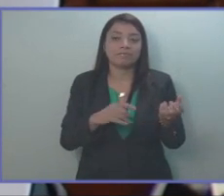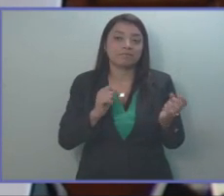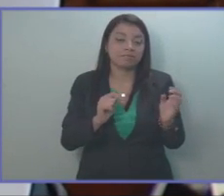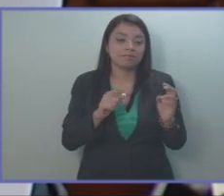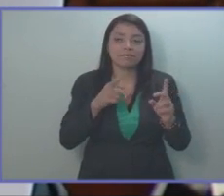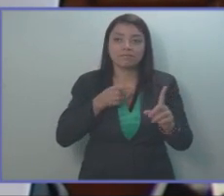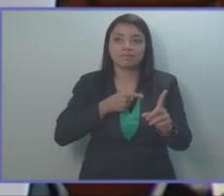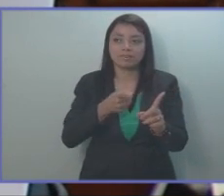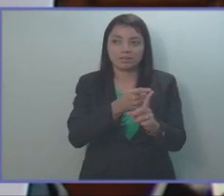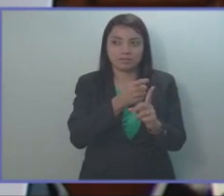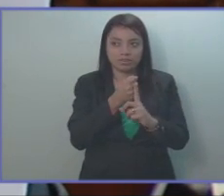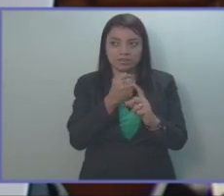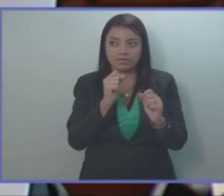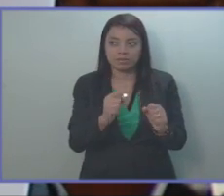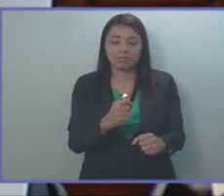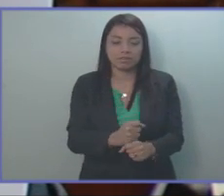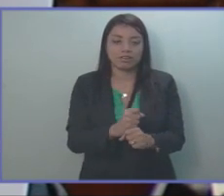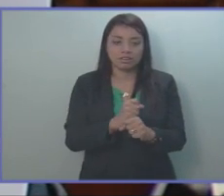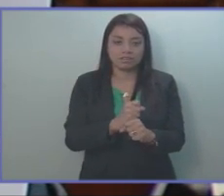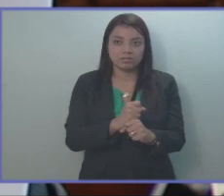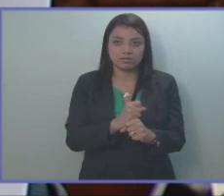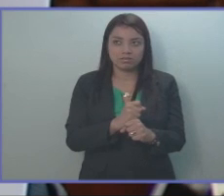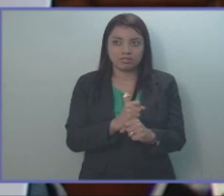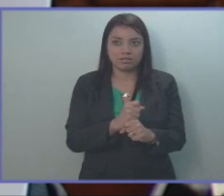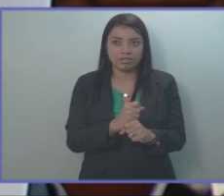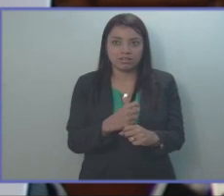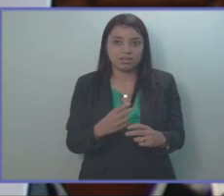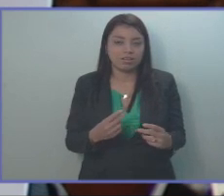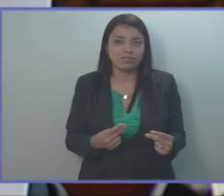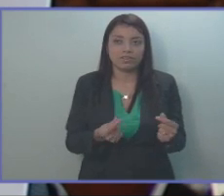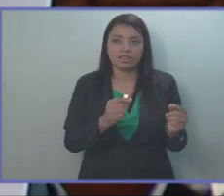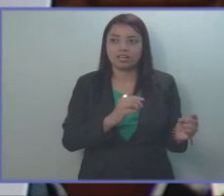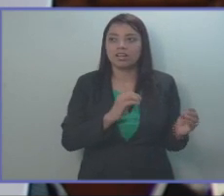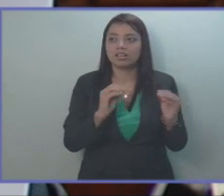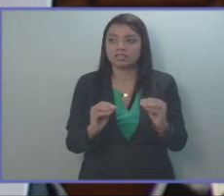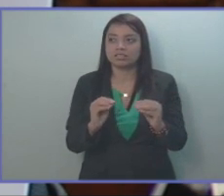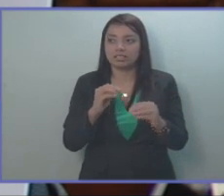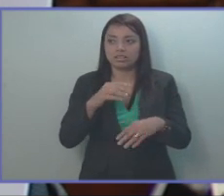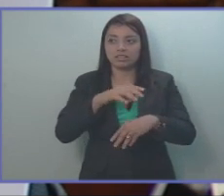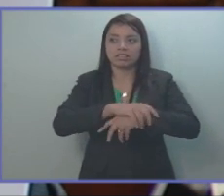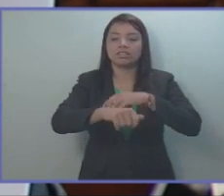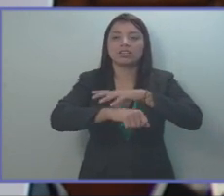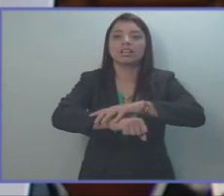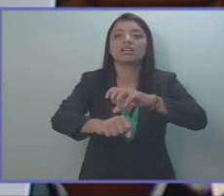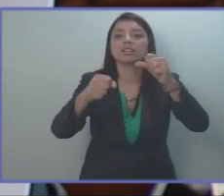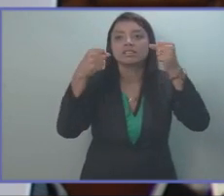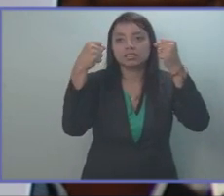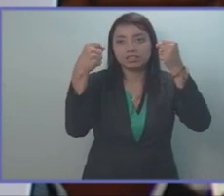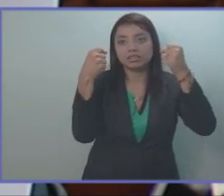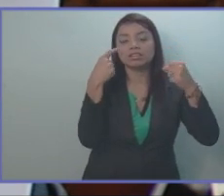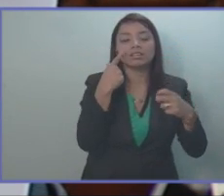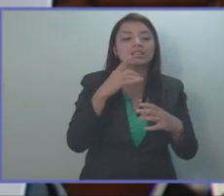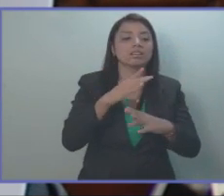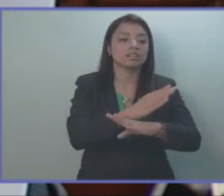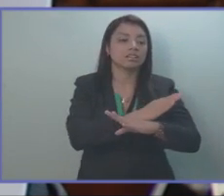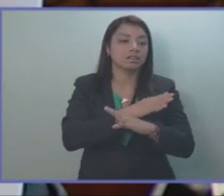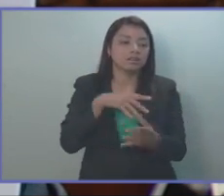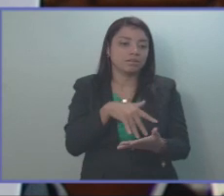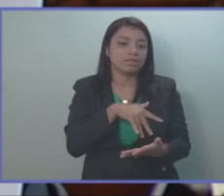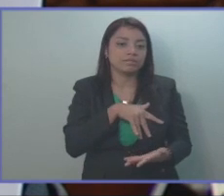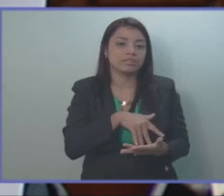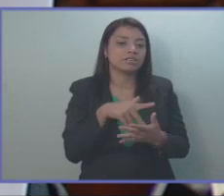la finalidad de asegurar la eficacia del régimen penitenciario, proteger a la población de